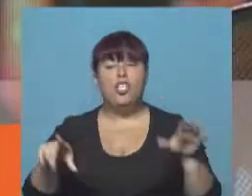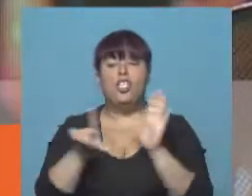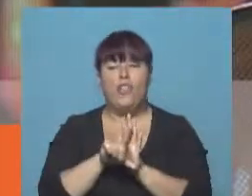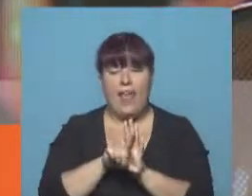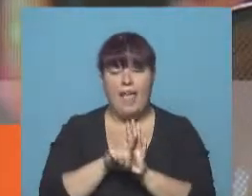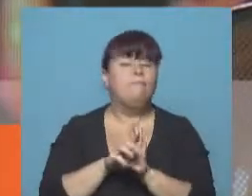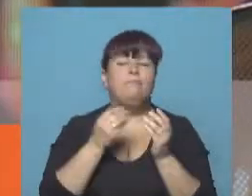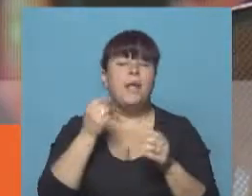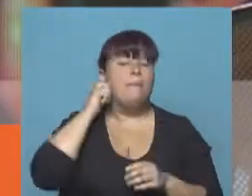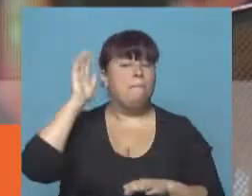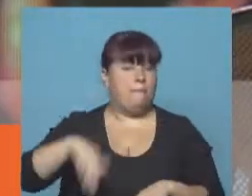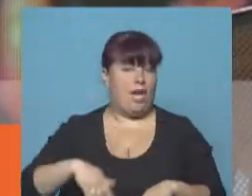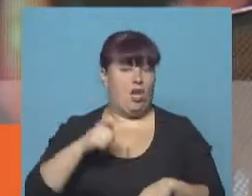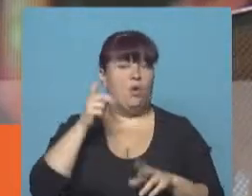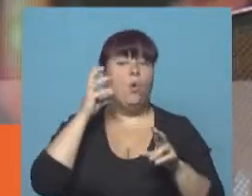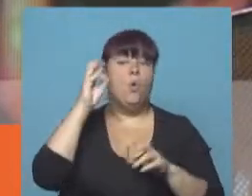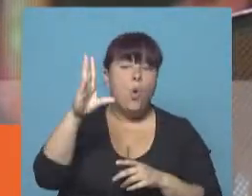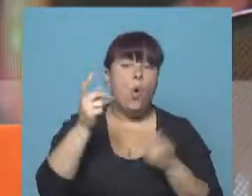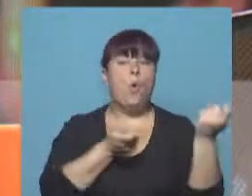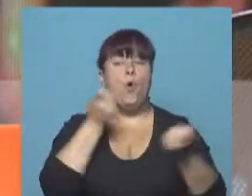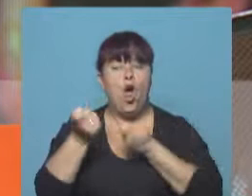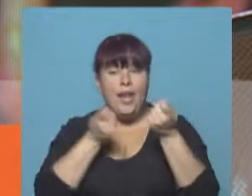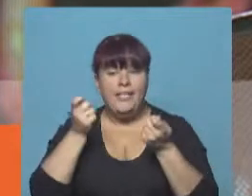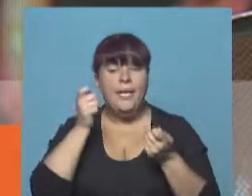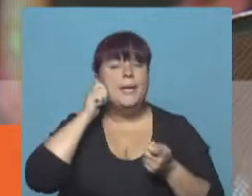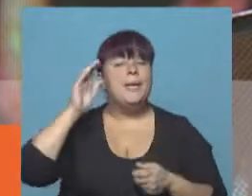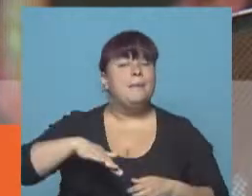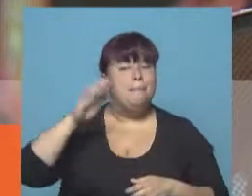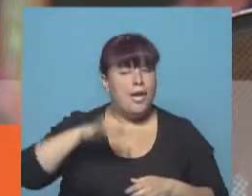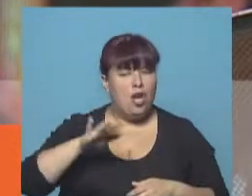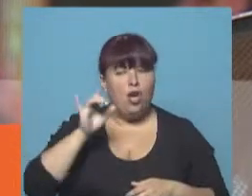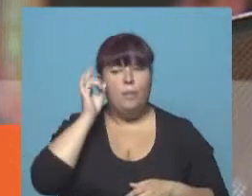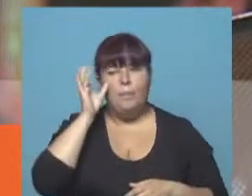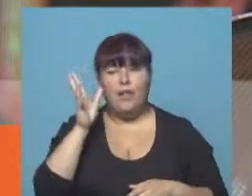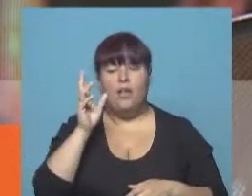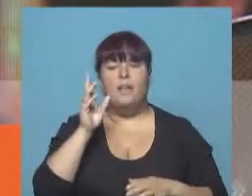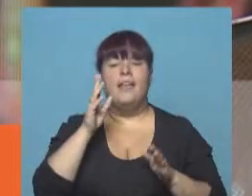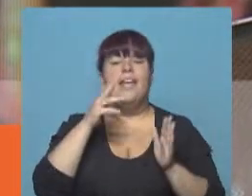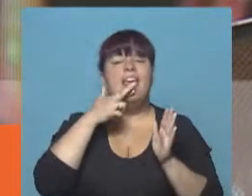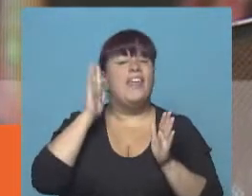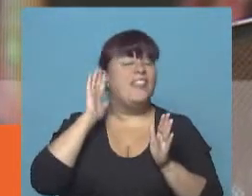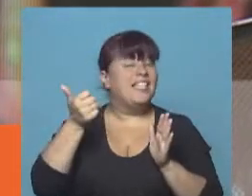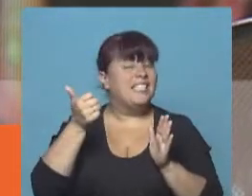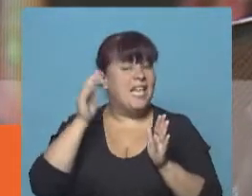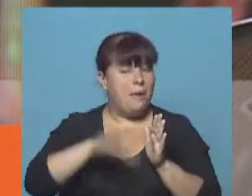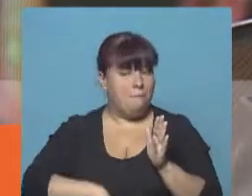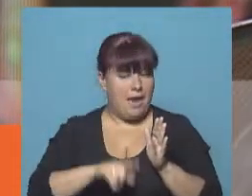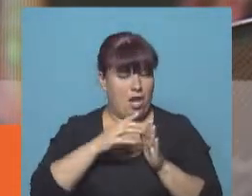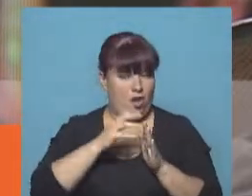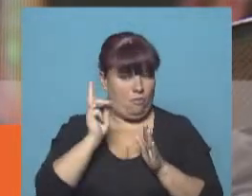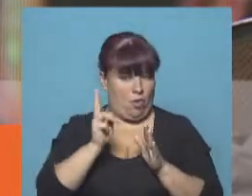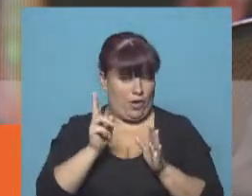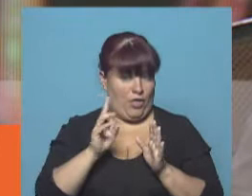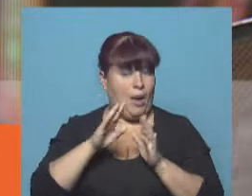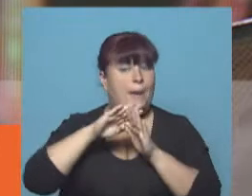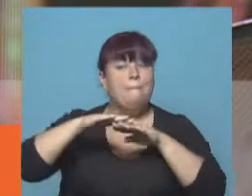que dice bajar la edad de ingreso a clubes, boliches, a menores, de 16 años, o sea, la edad,